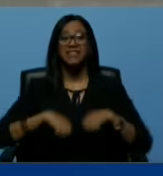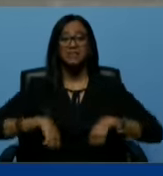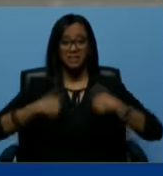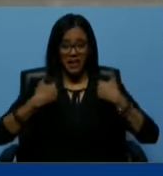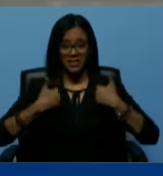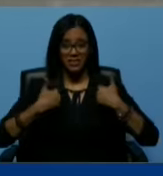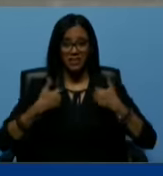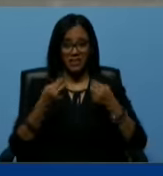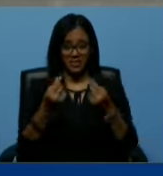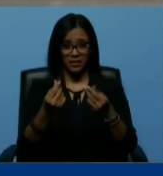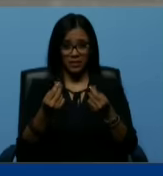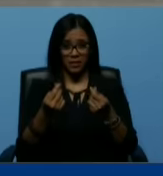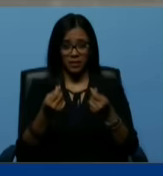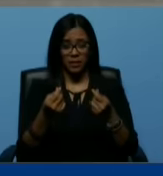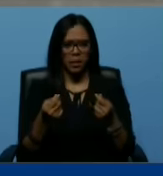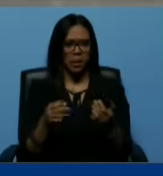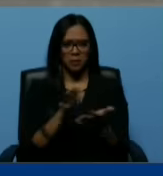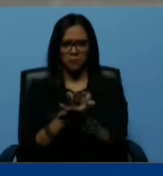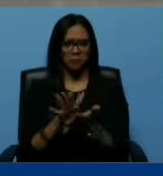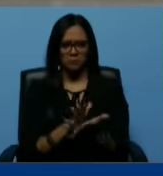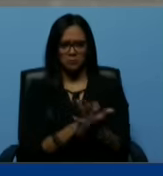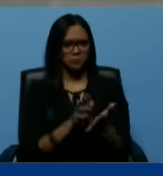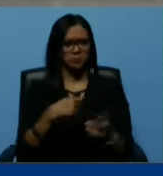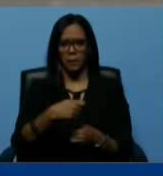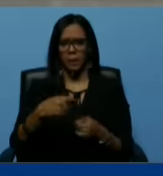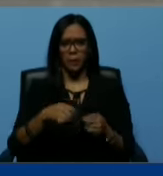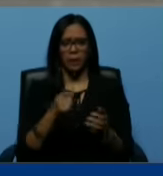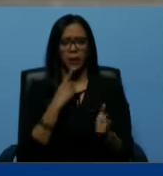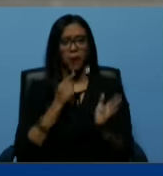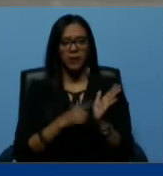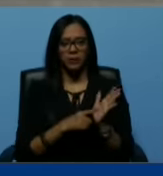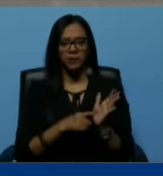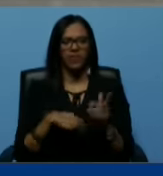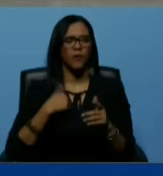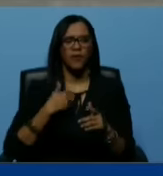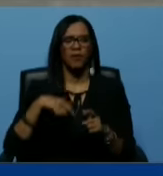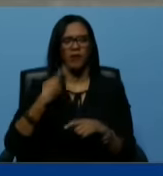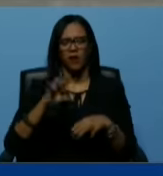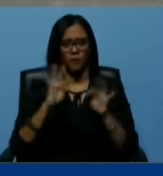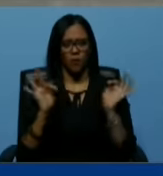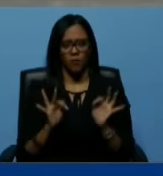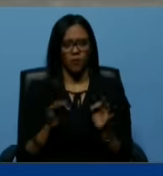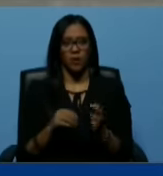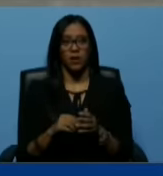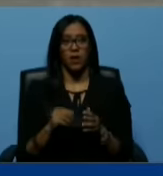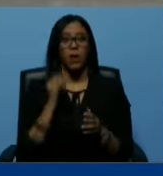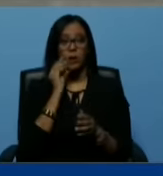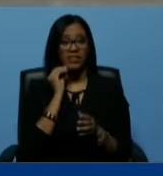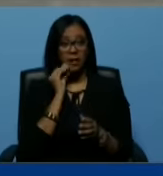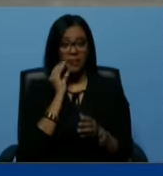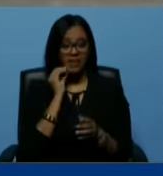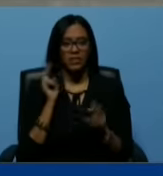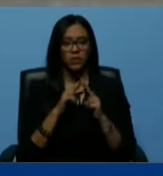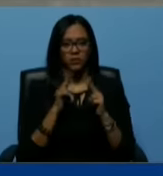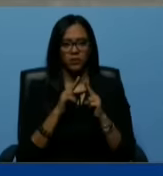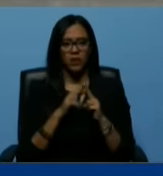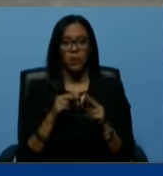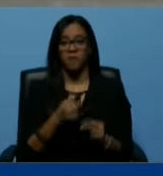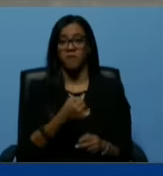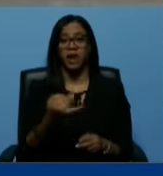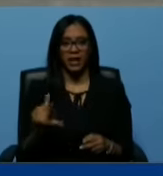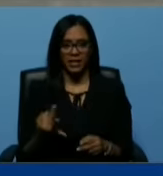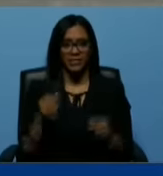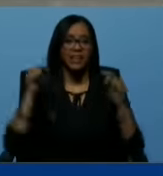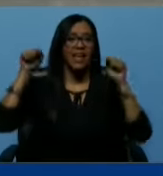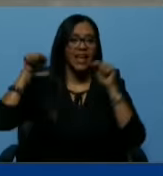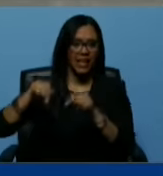más que cualquier otra forma de ejecución de recursos. Como esta experiencia conocemos no sé cuántas. Esto es